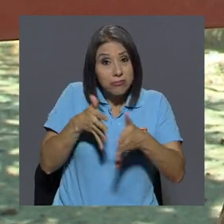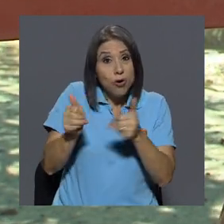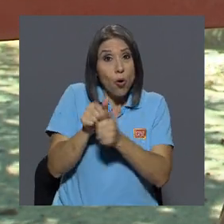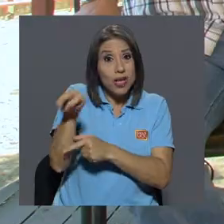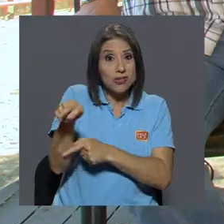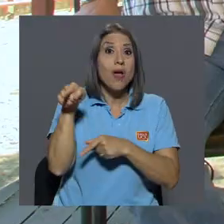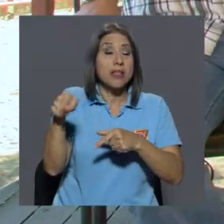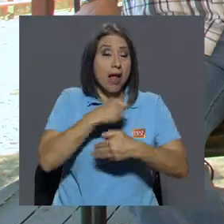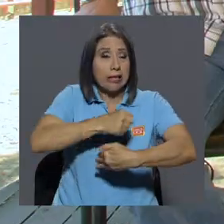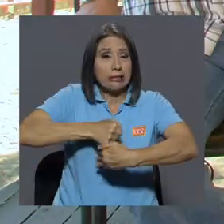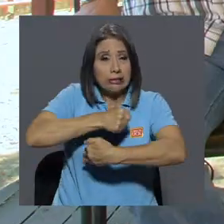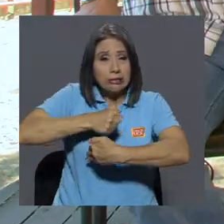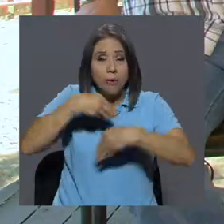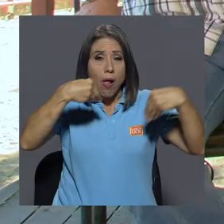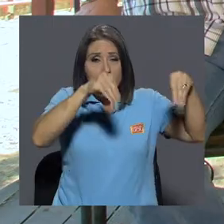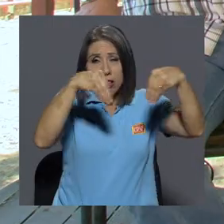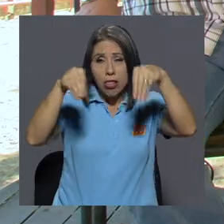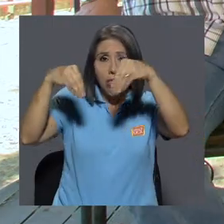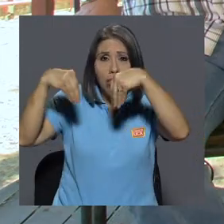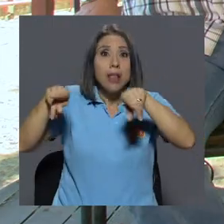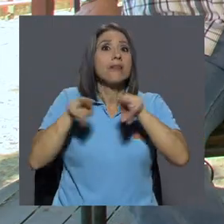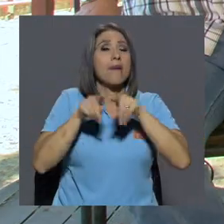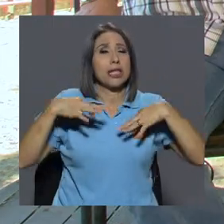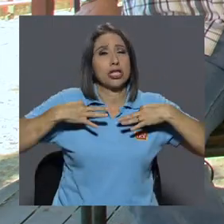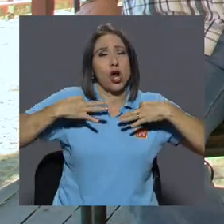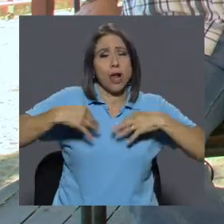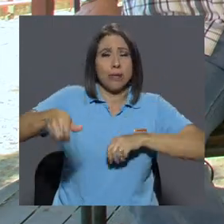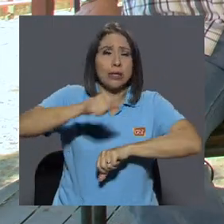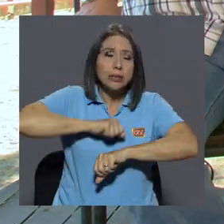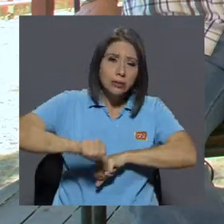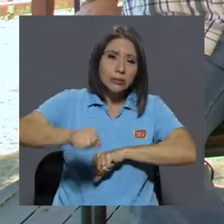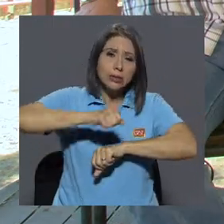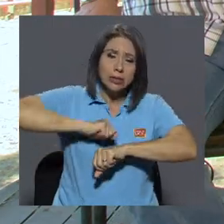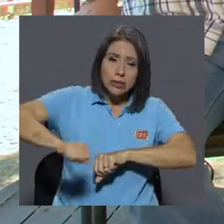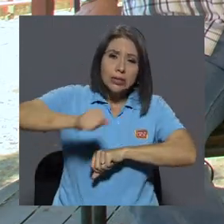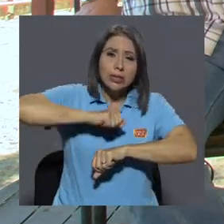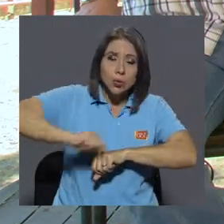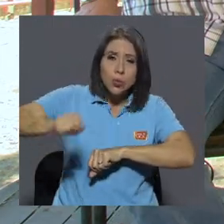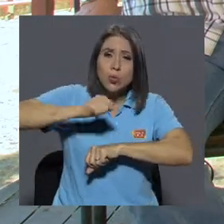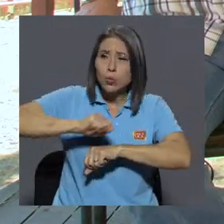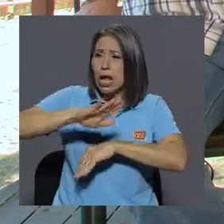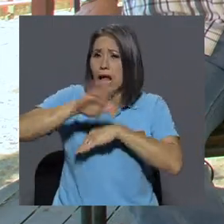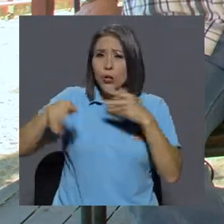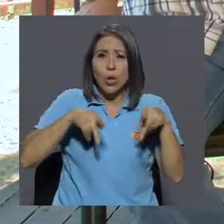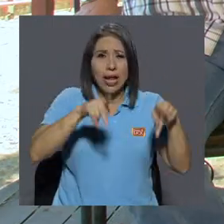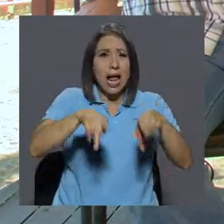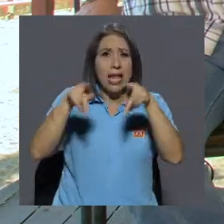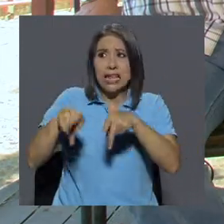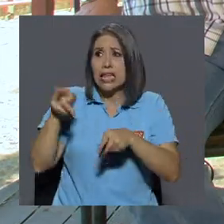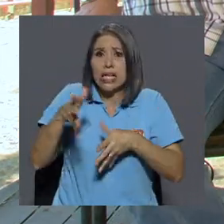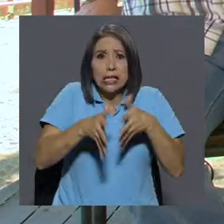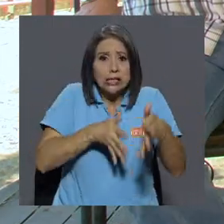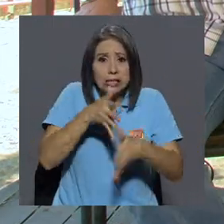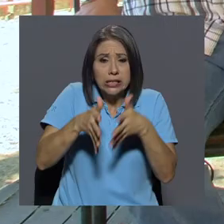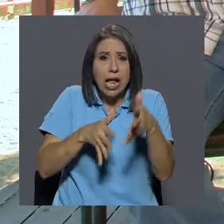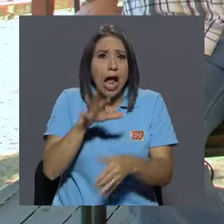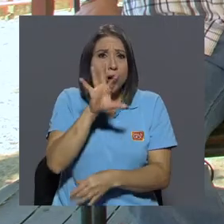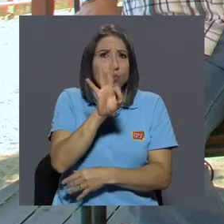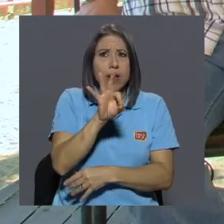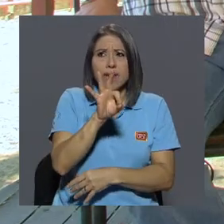comida, lavaba mucha ropa a toda la gente y nos mantuvo a